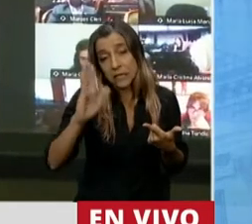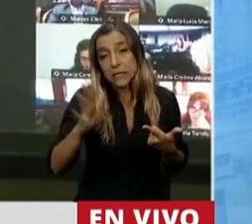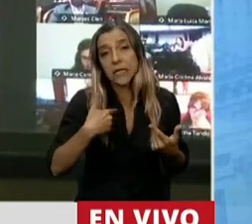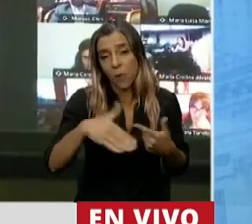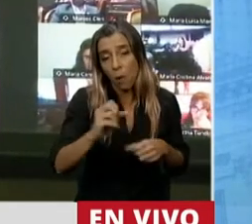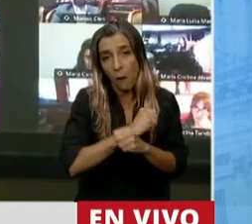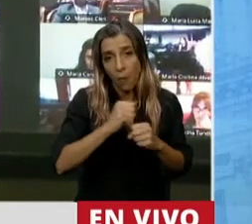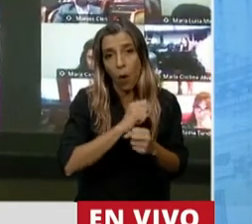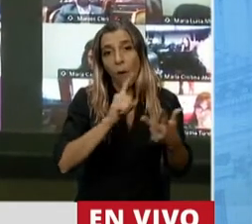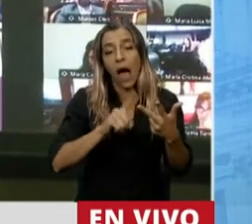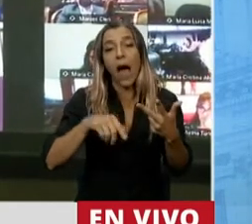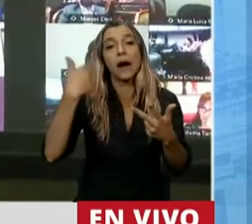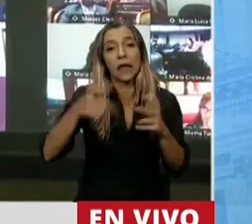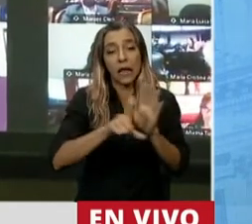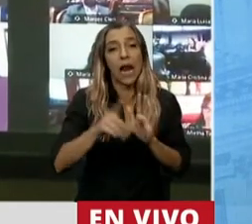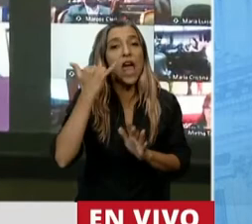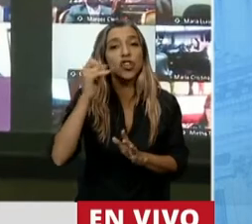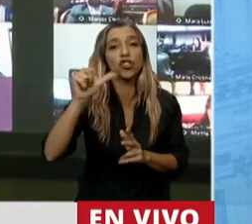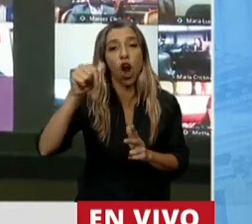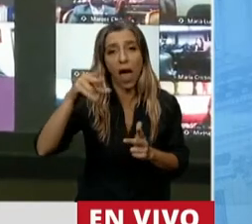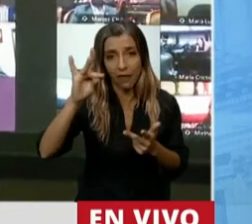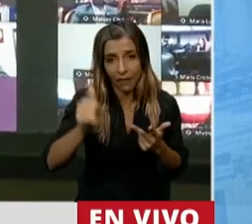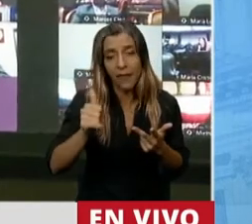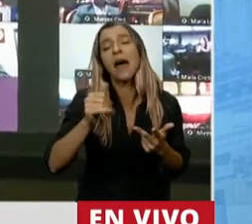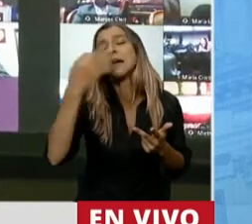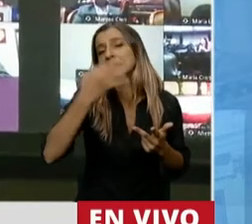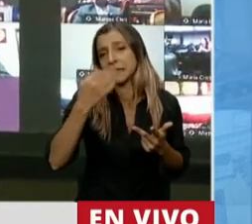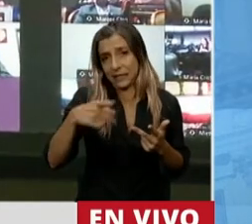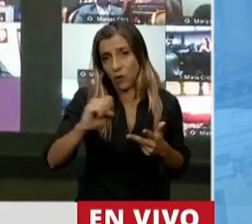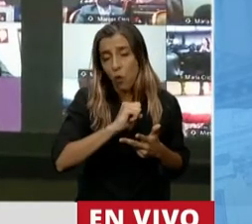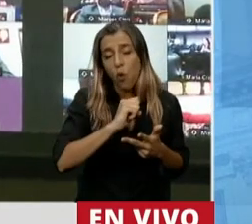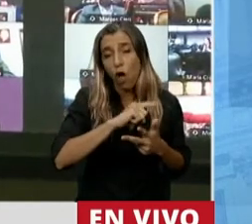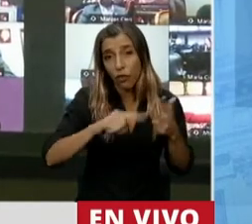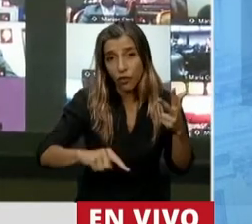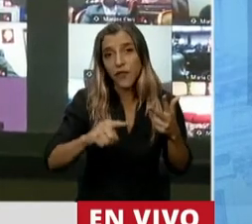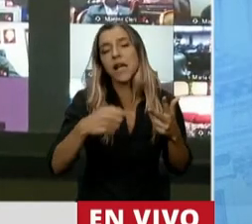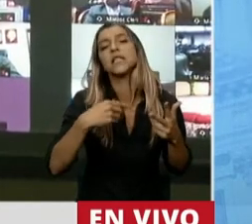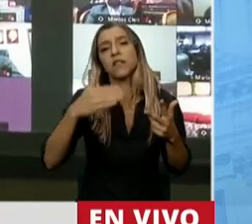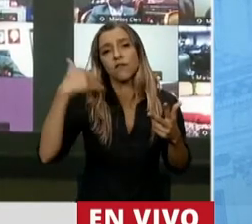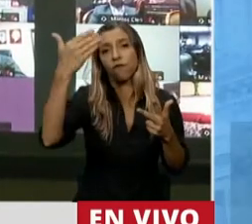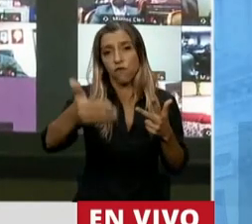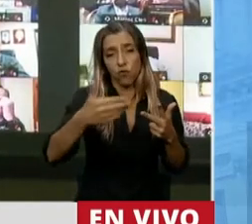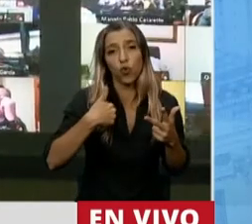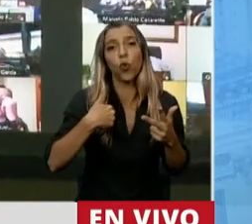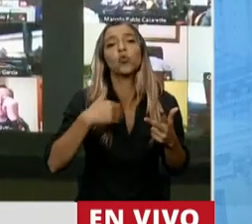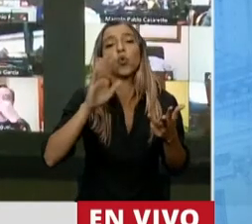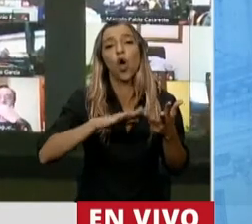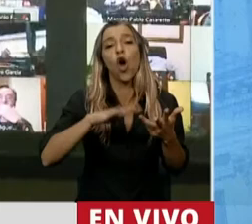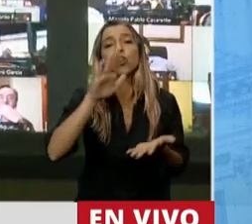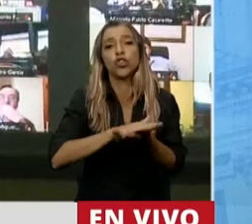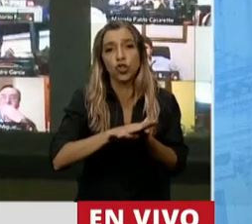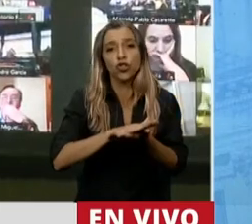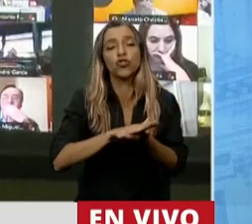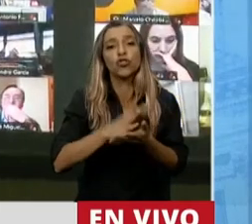sanción, con la ley Yolanda y seguramente también cuando nos toque aprobar la ley de interrupción voluntaria